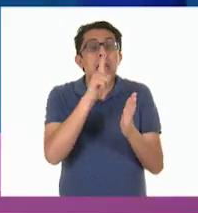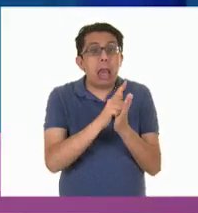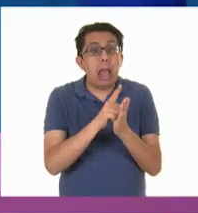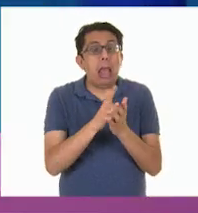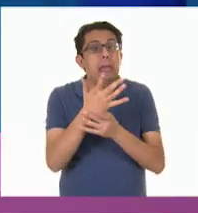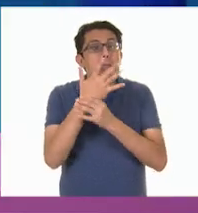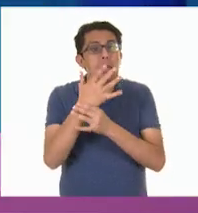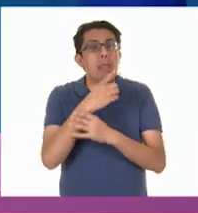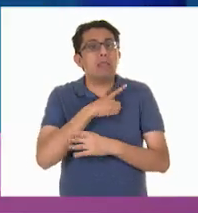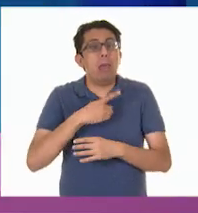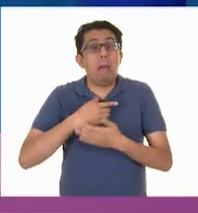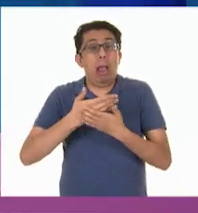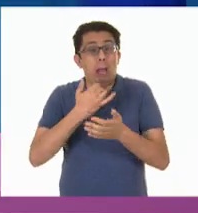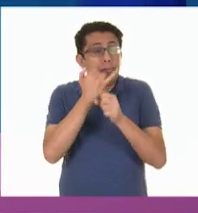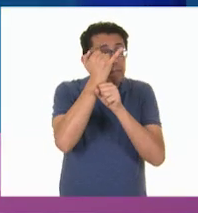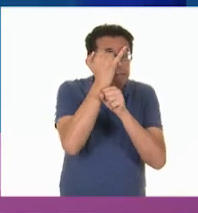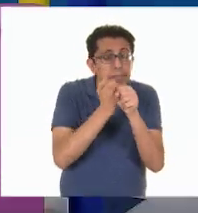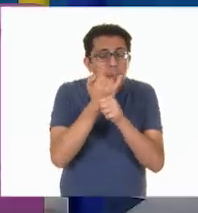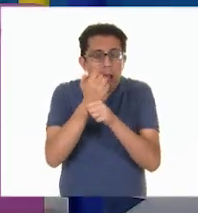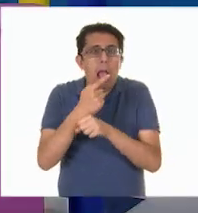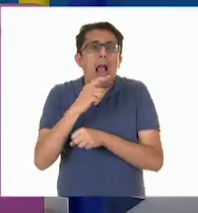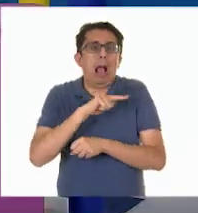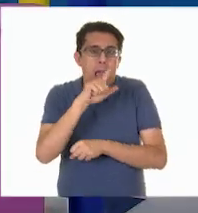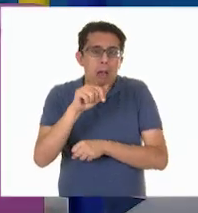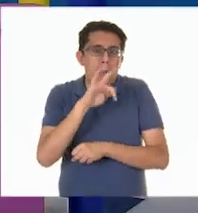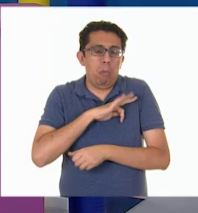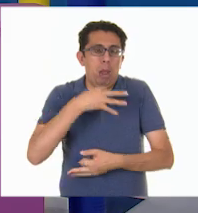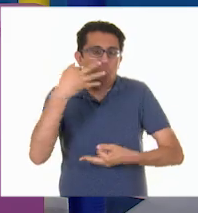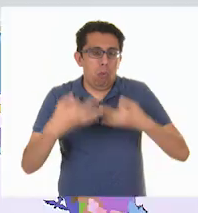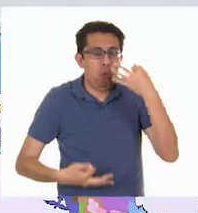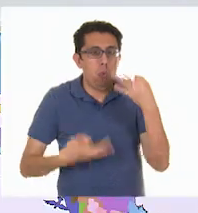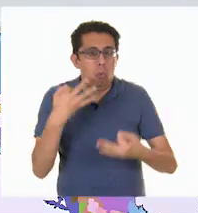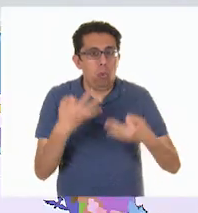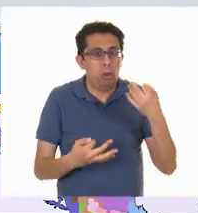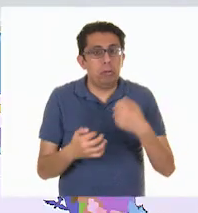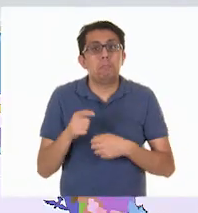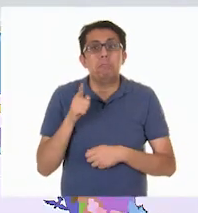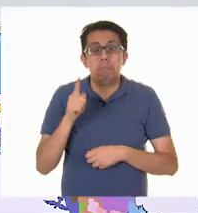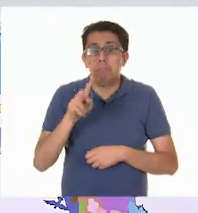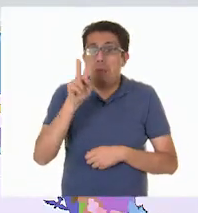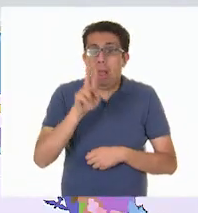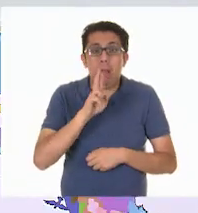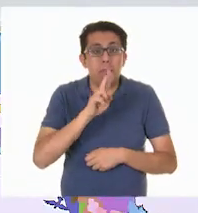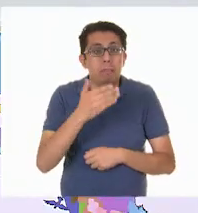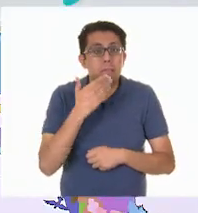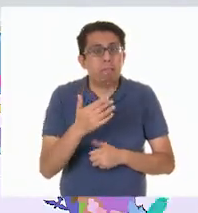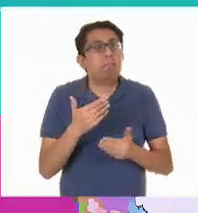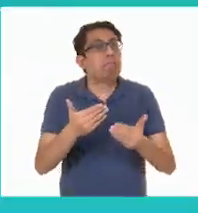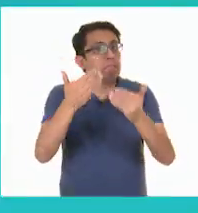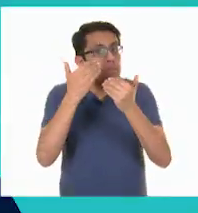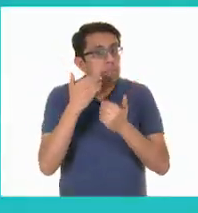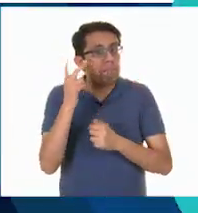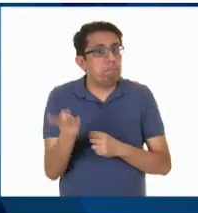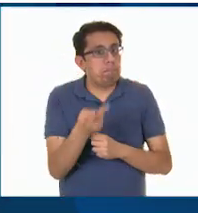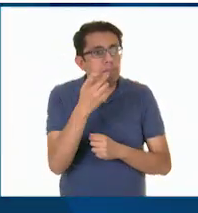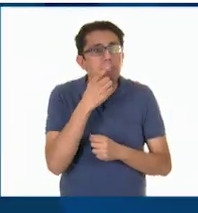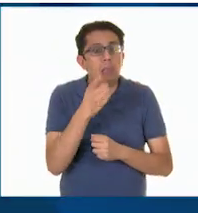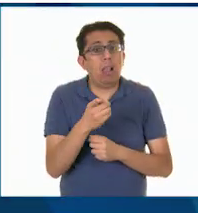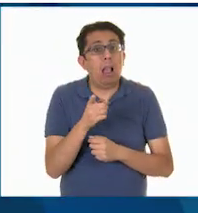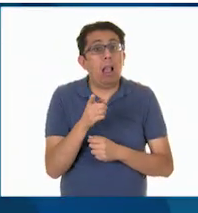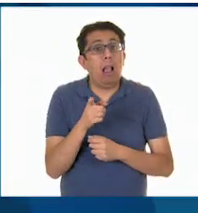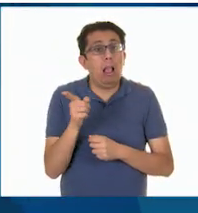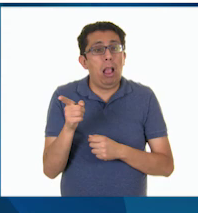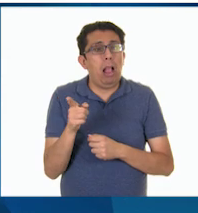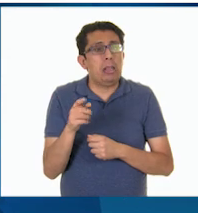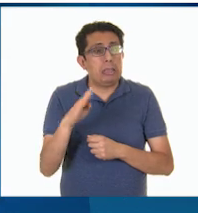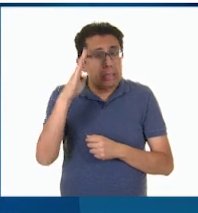del delito para poder juzgar a alguien. Sus respuestas son muy completas. La siguiente pregunta dice, ¿qué daños le